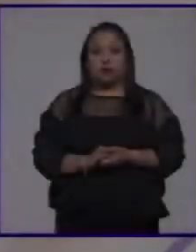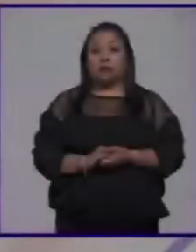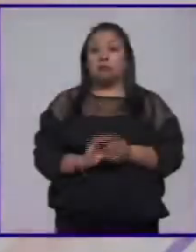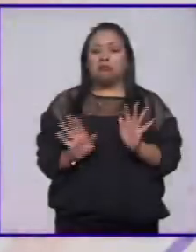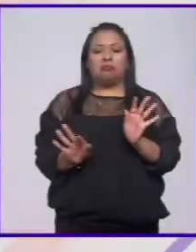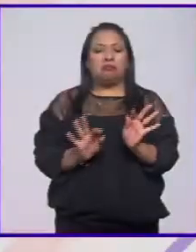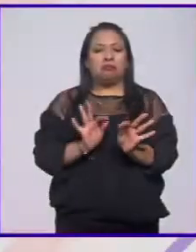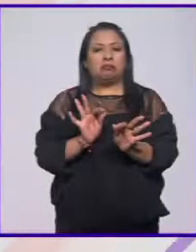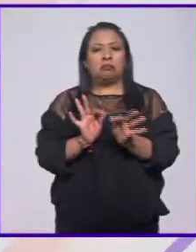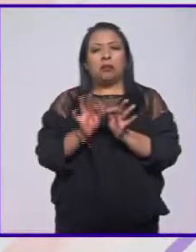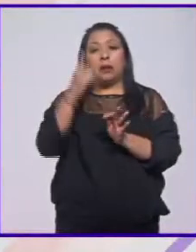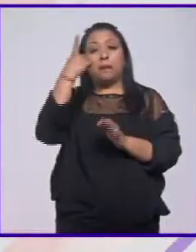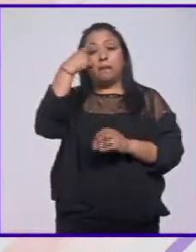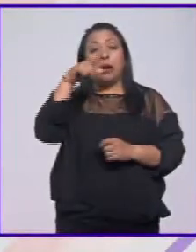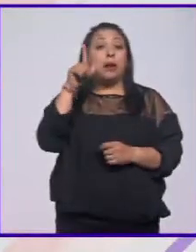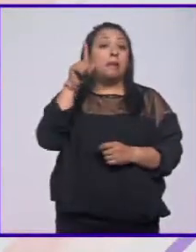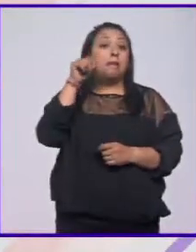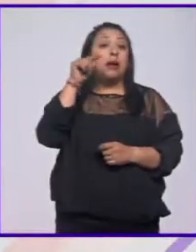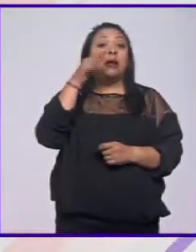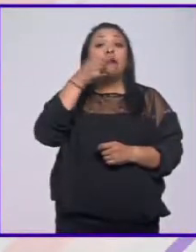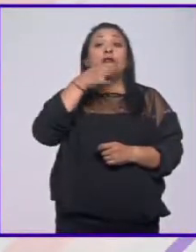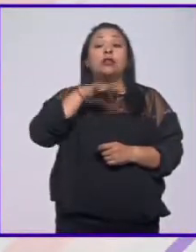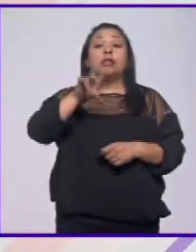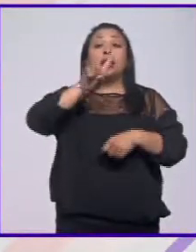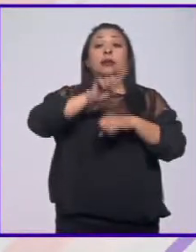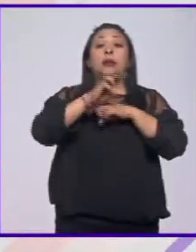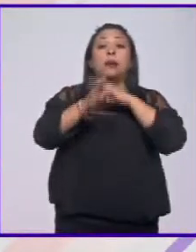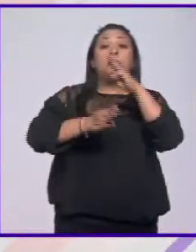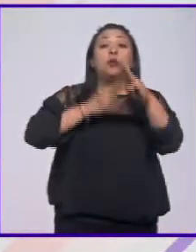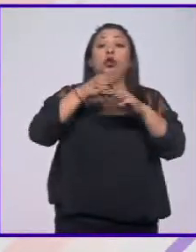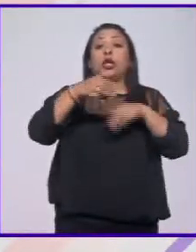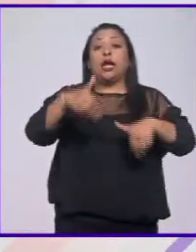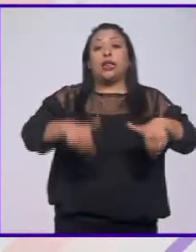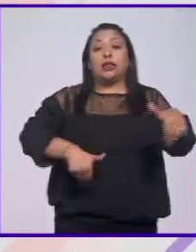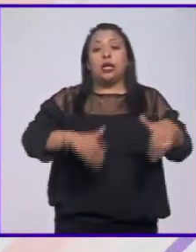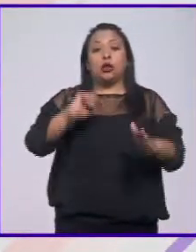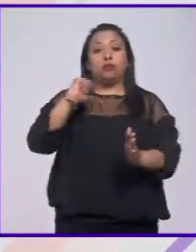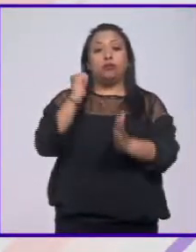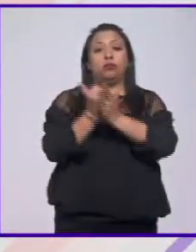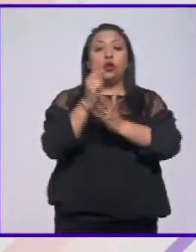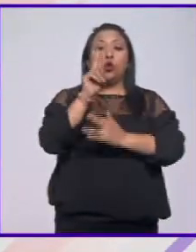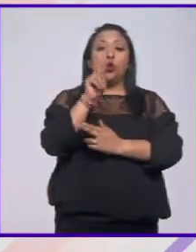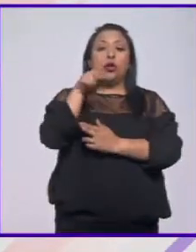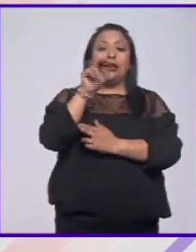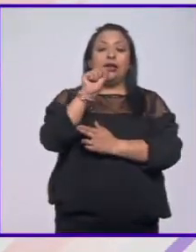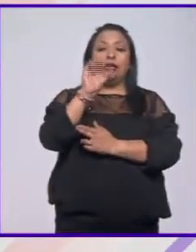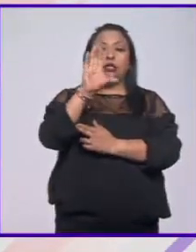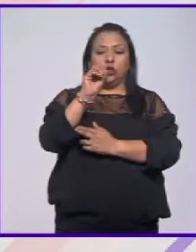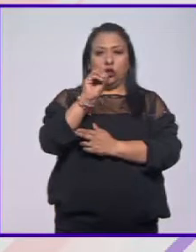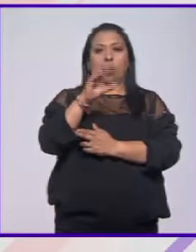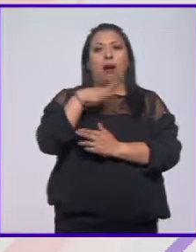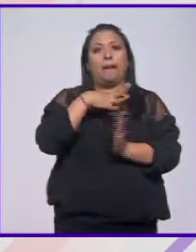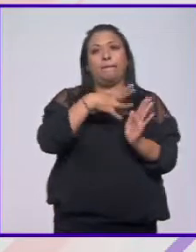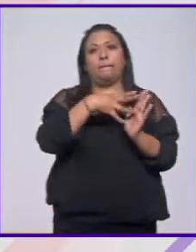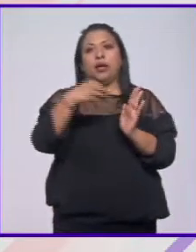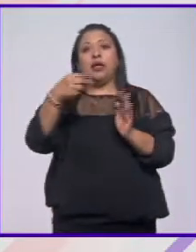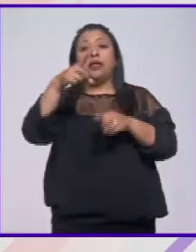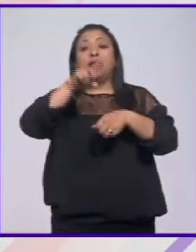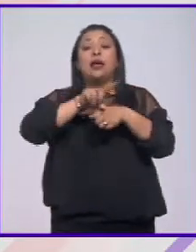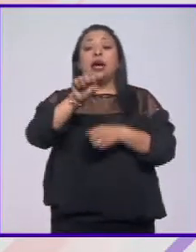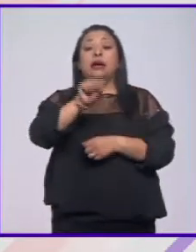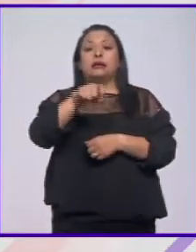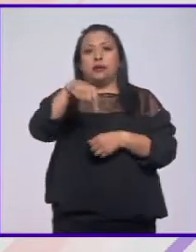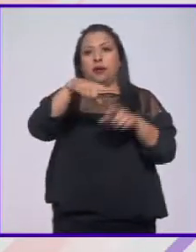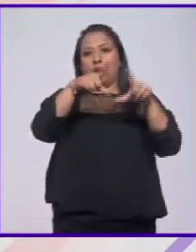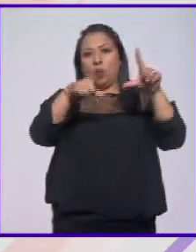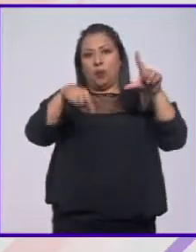Todo está listo para mañana celebrar el Día Mundial del Teatro, establecido por la UNESCO, que tendrá ecos el sábado en nuestro